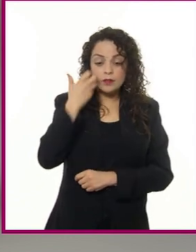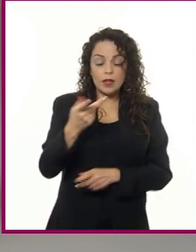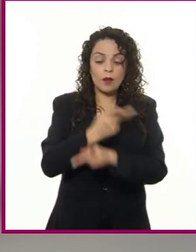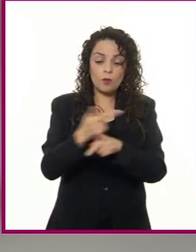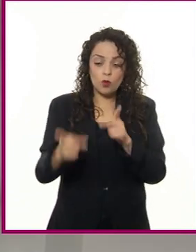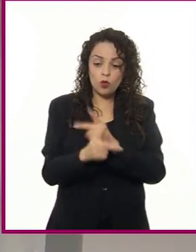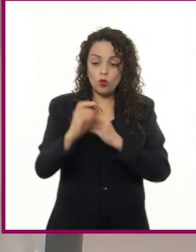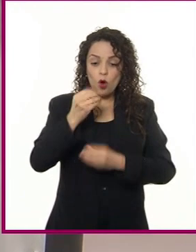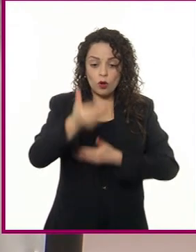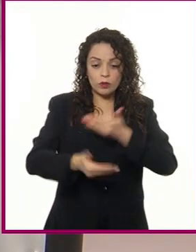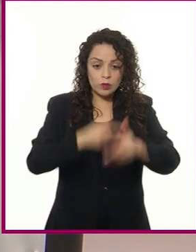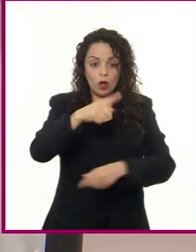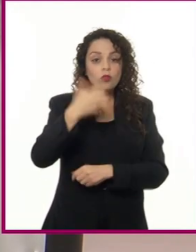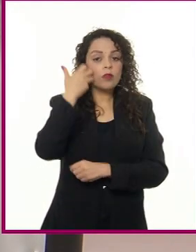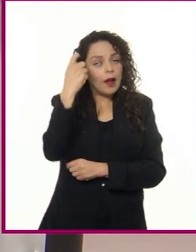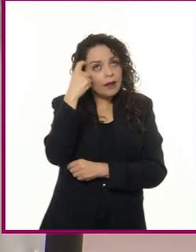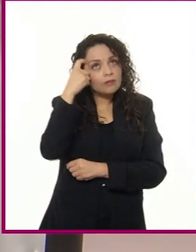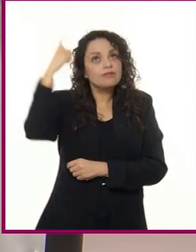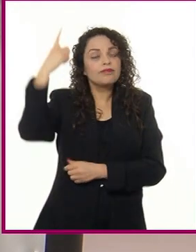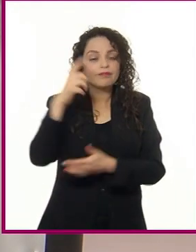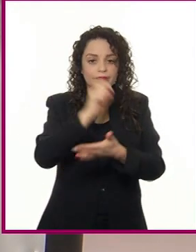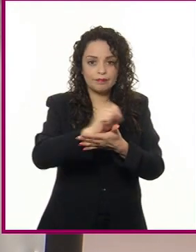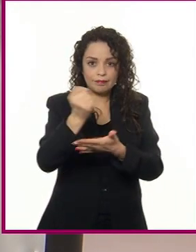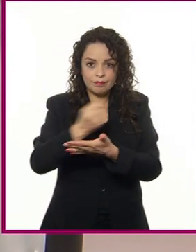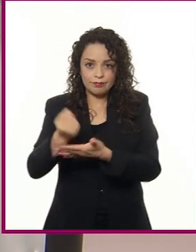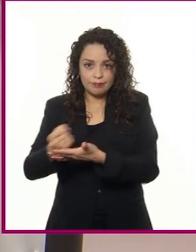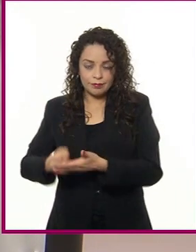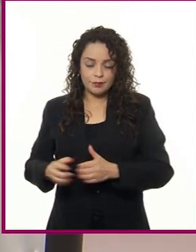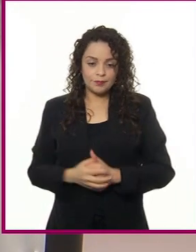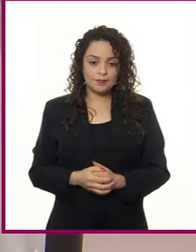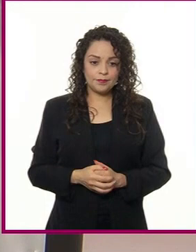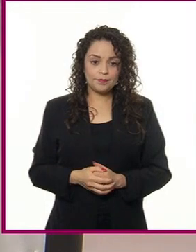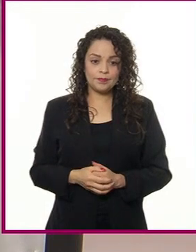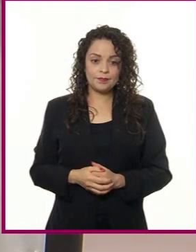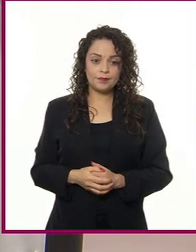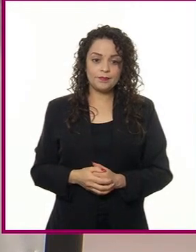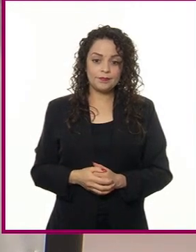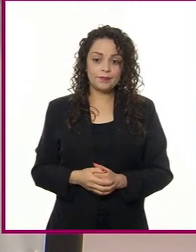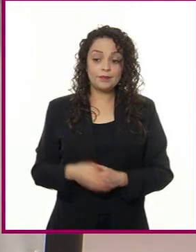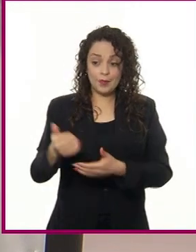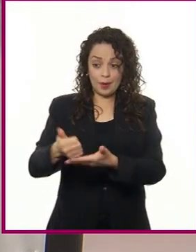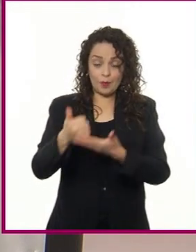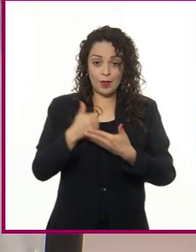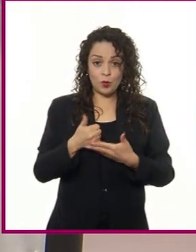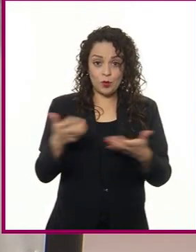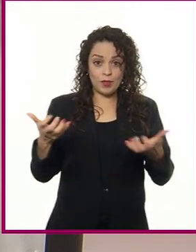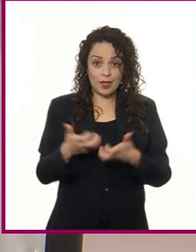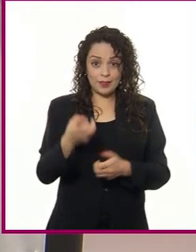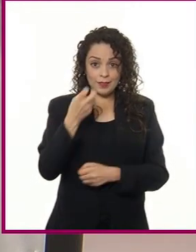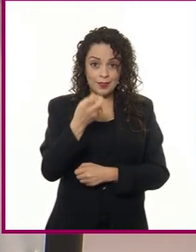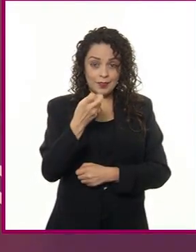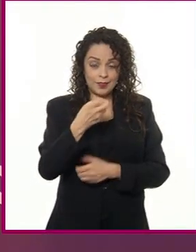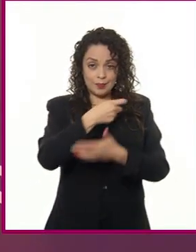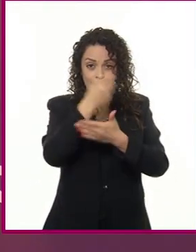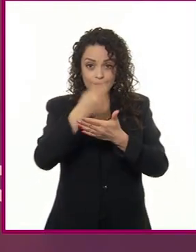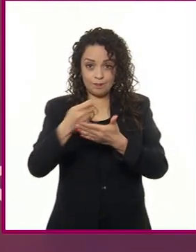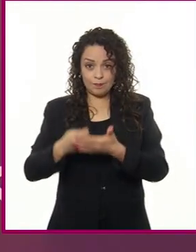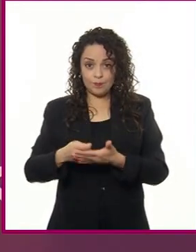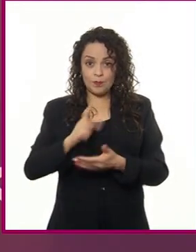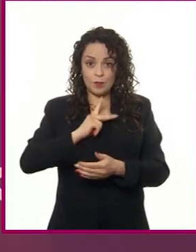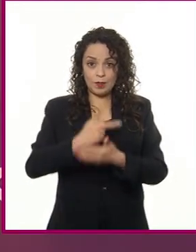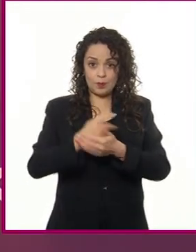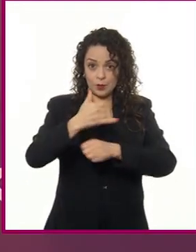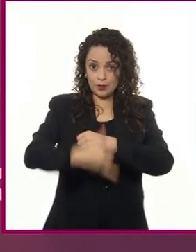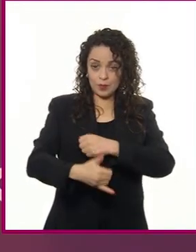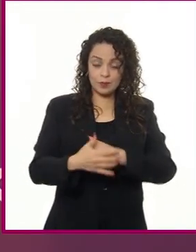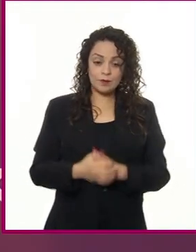que desean crear. Ahora sí, ¿me ayudas a realizar el boceto de nuestro proyecto? Creo que es